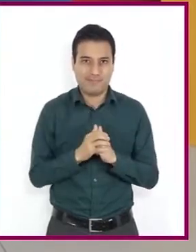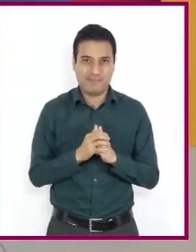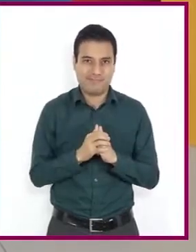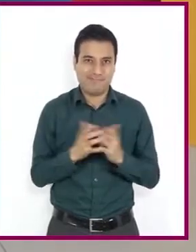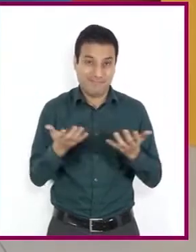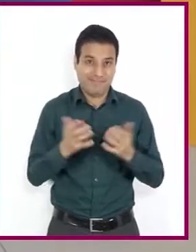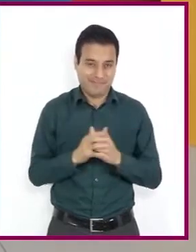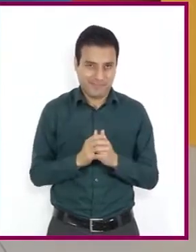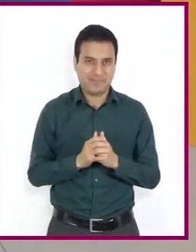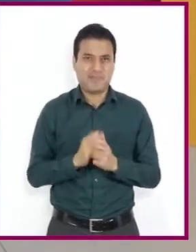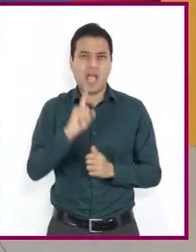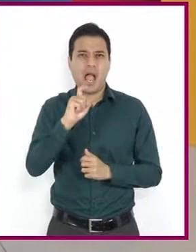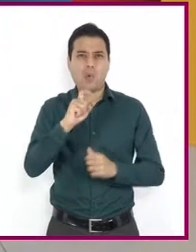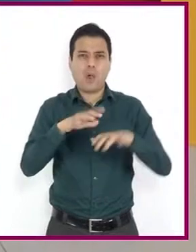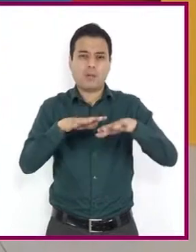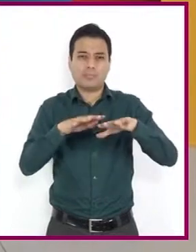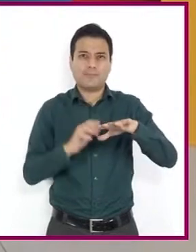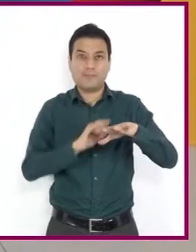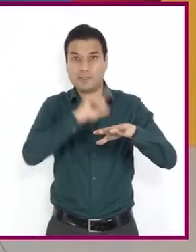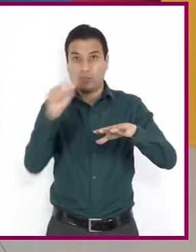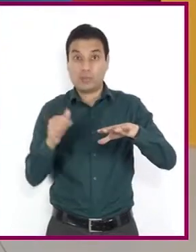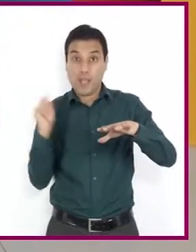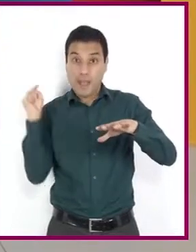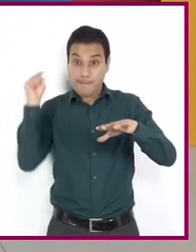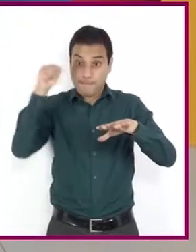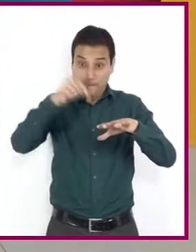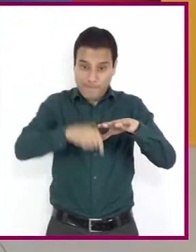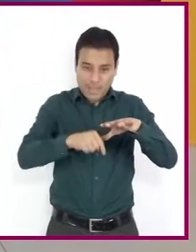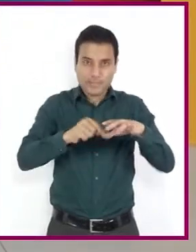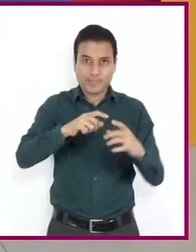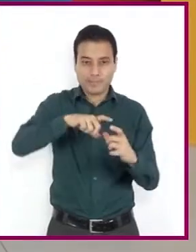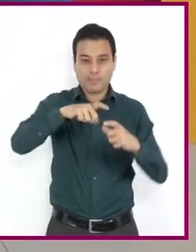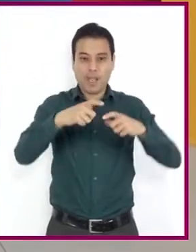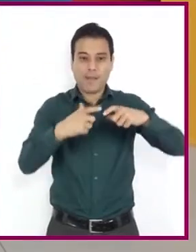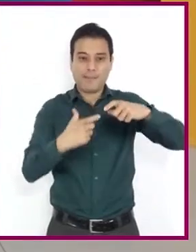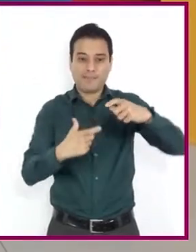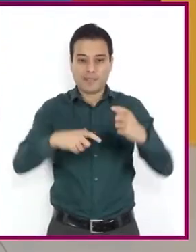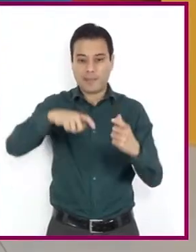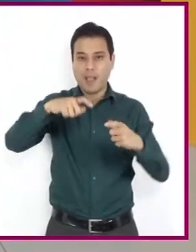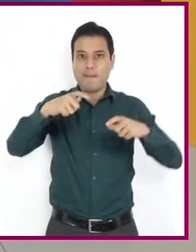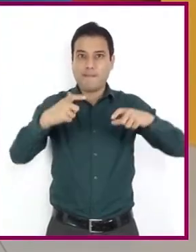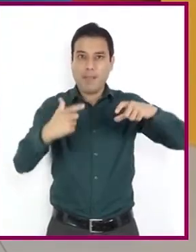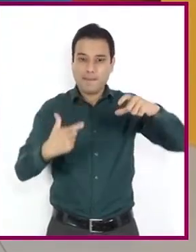perturba la superficie del agua, una parte de ella se mueve hacia arriba y